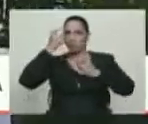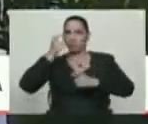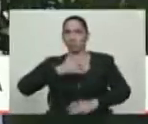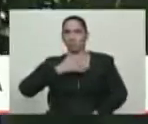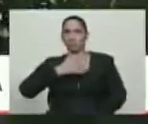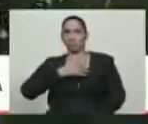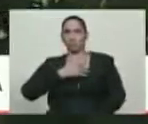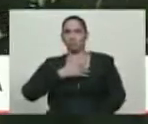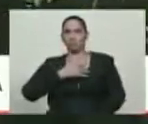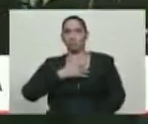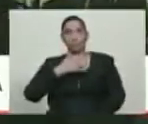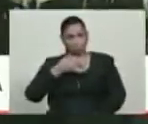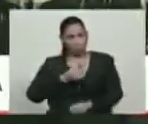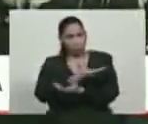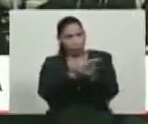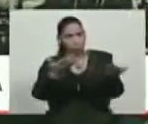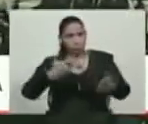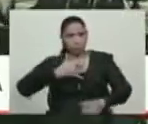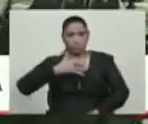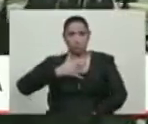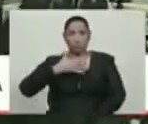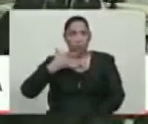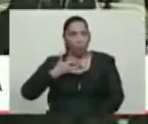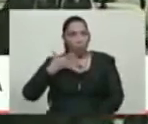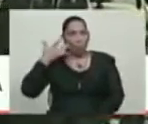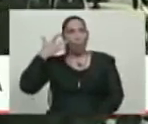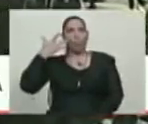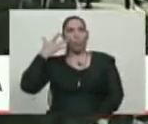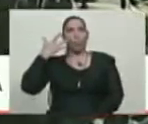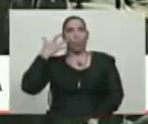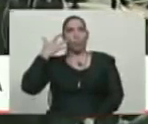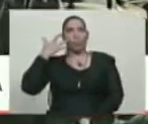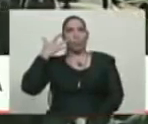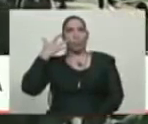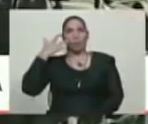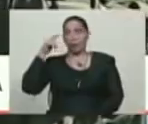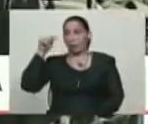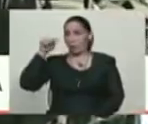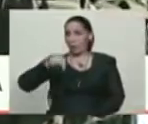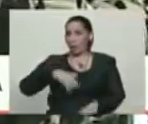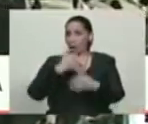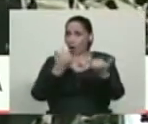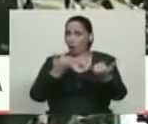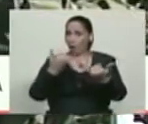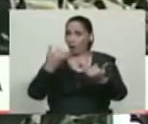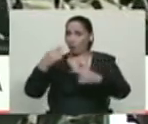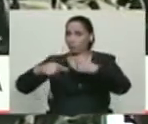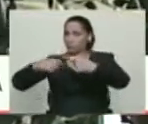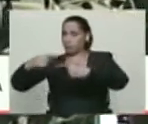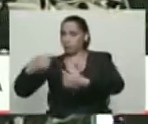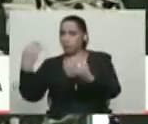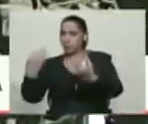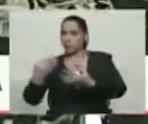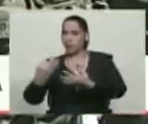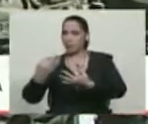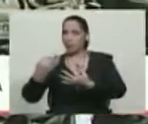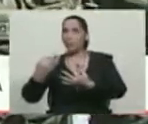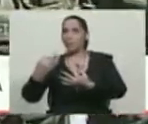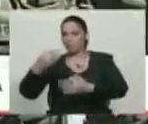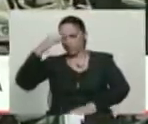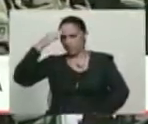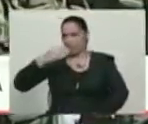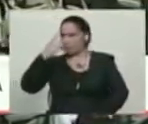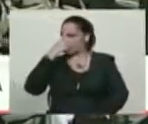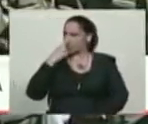y chavistas, siéntanse orgullosos de ser por ahora y para siempre, militares zamoristas